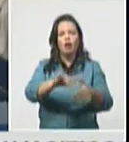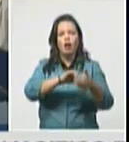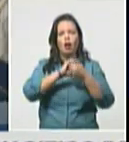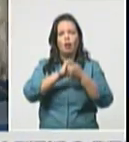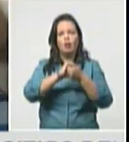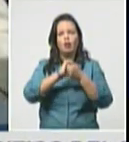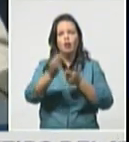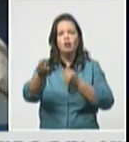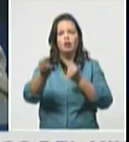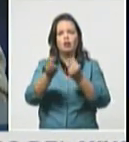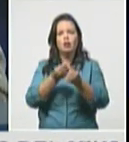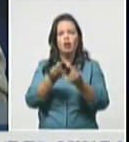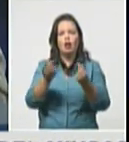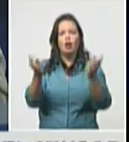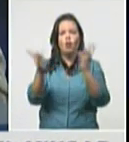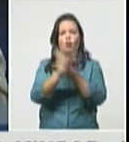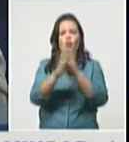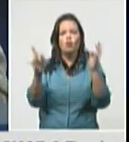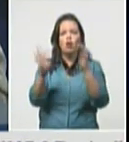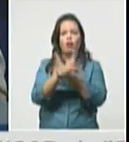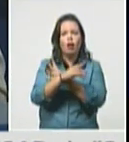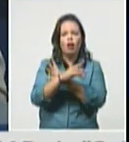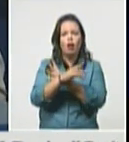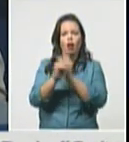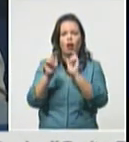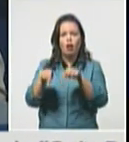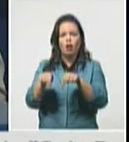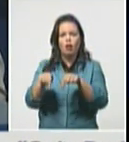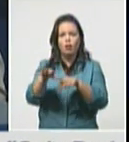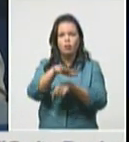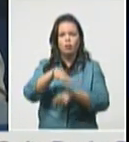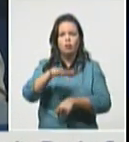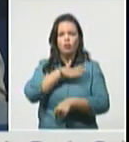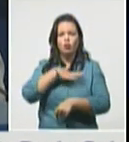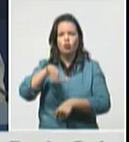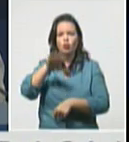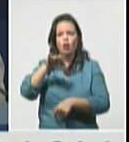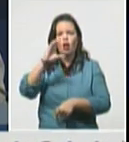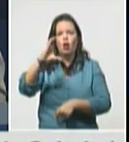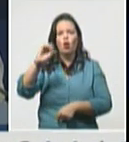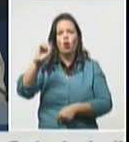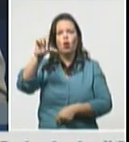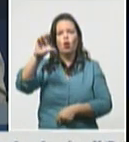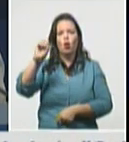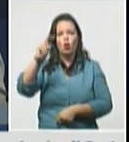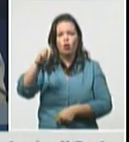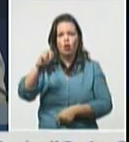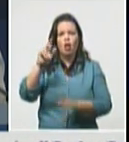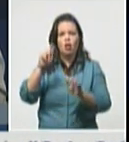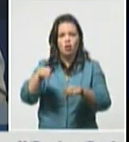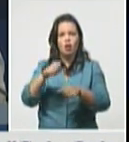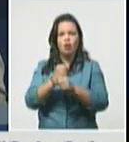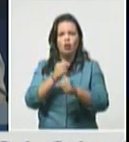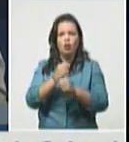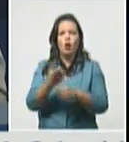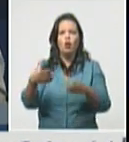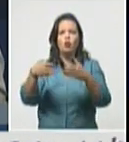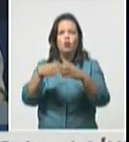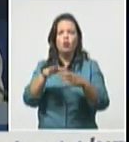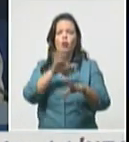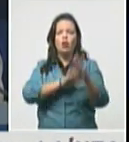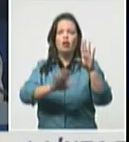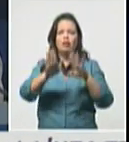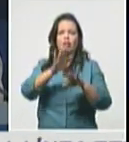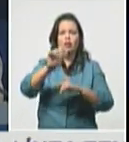se ha trabajado toda esa zona. Ahí ha estado el Consejo de Defensa, el presidente, el secretario, el presidente